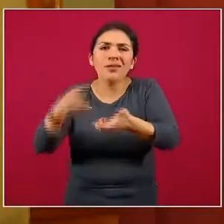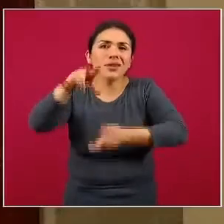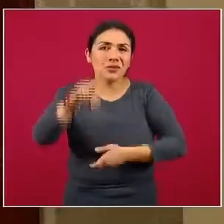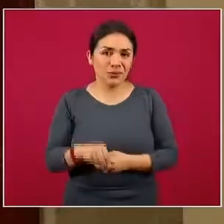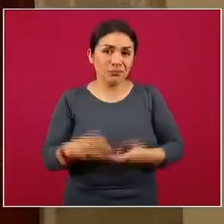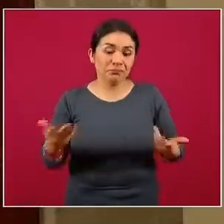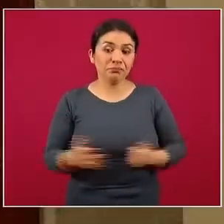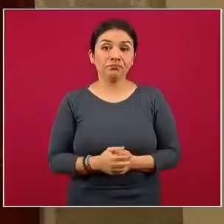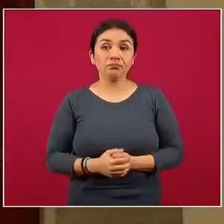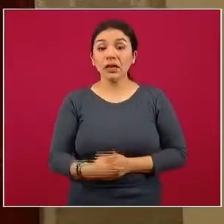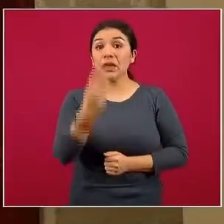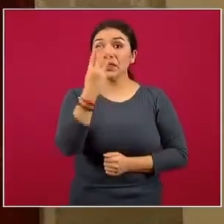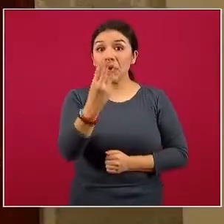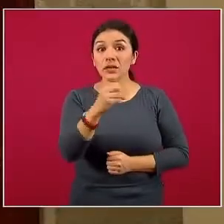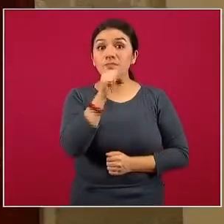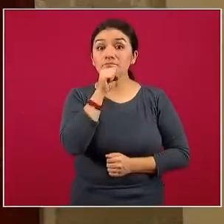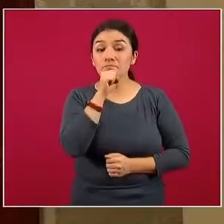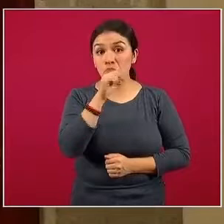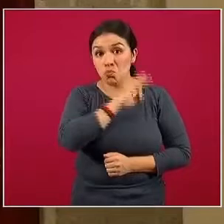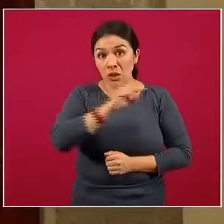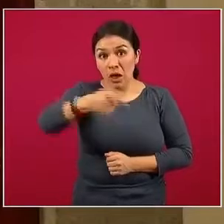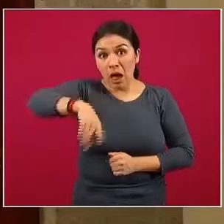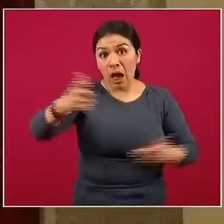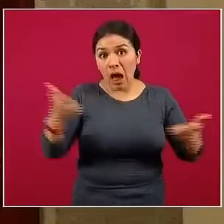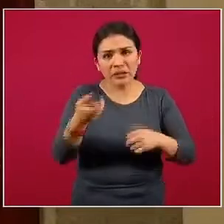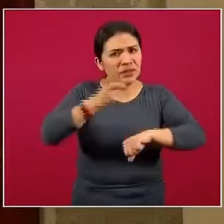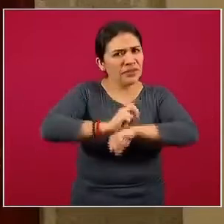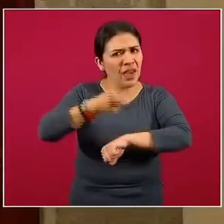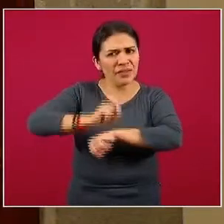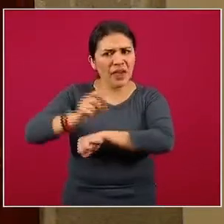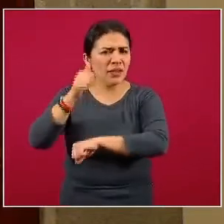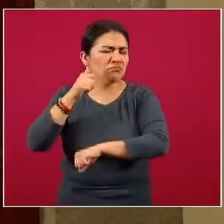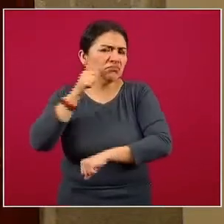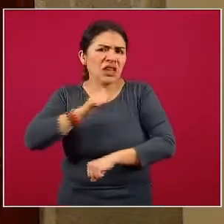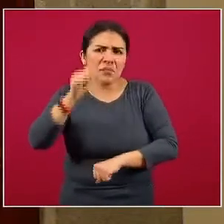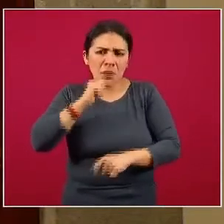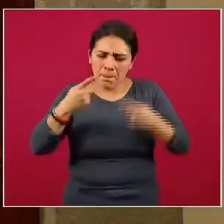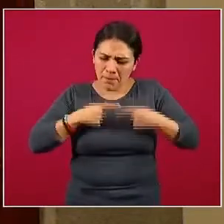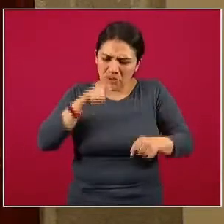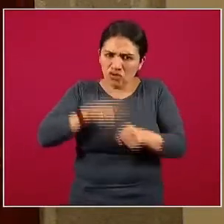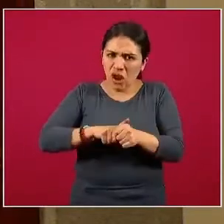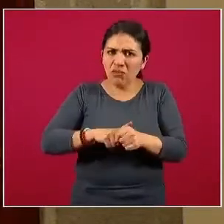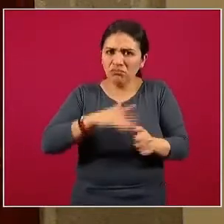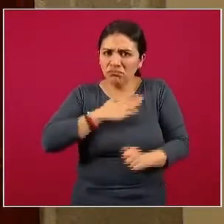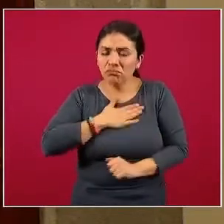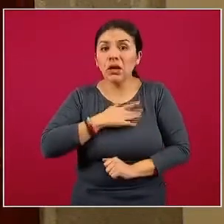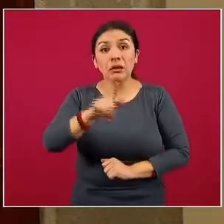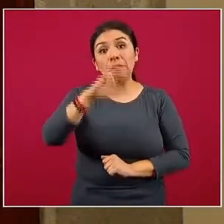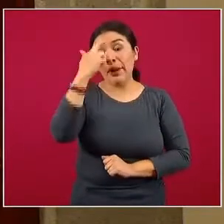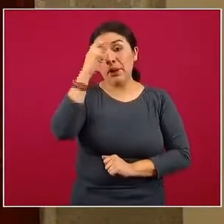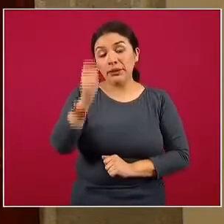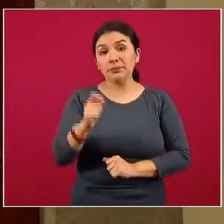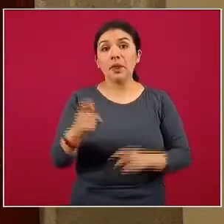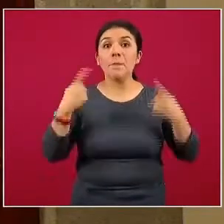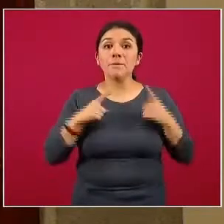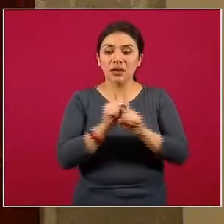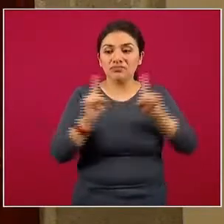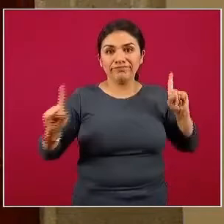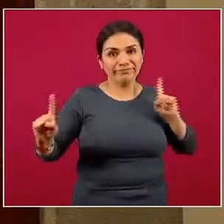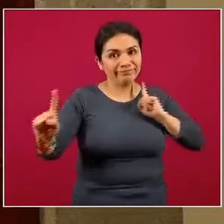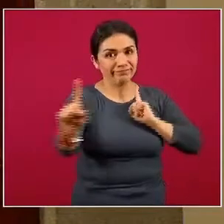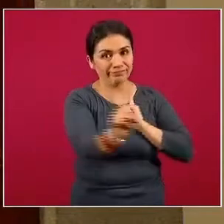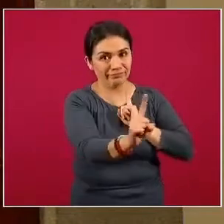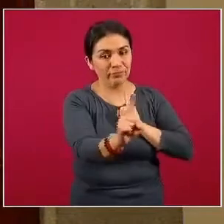público. Las 3 medidas que podemos realizar todos los días y de manera personal, recordémoslas siempre: la sana